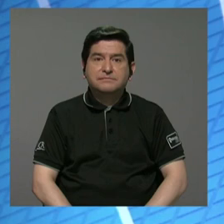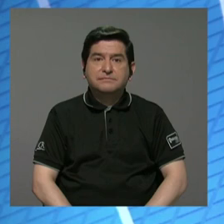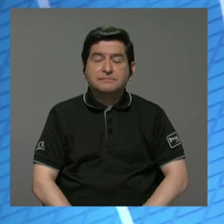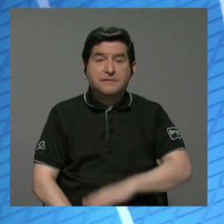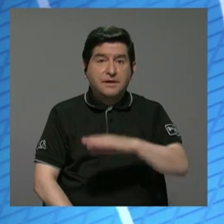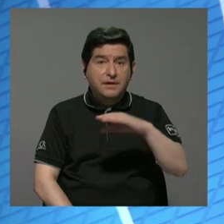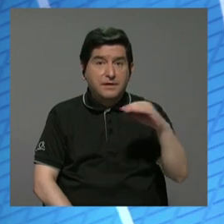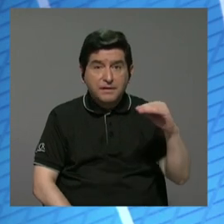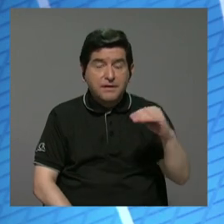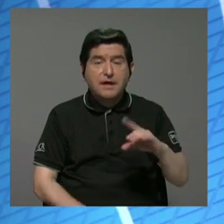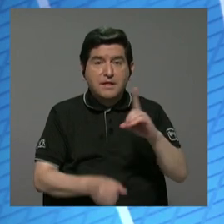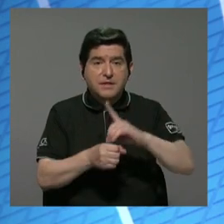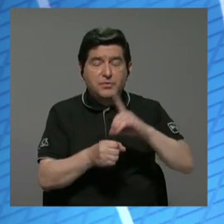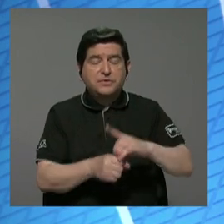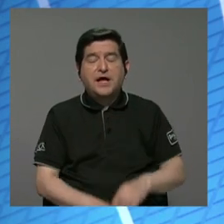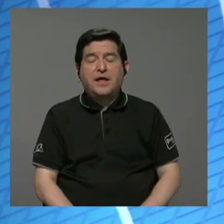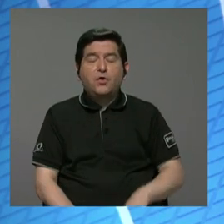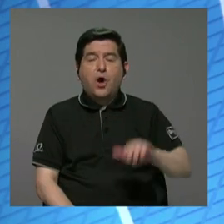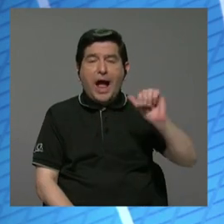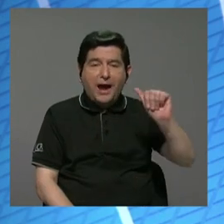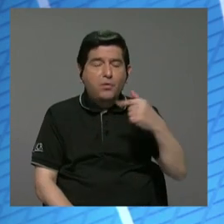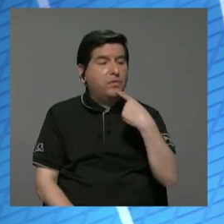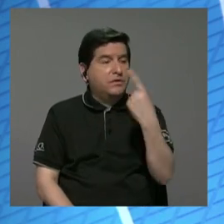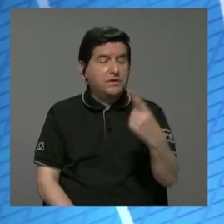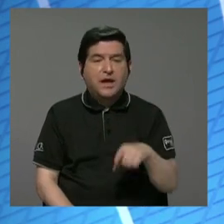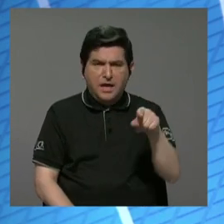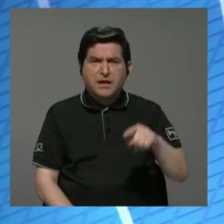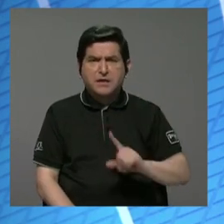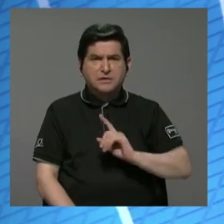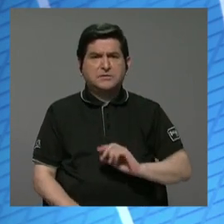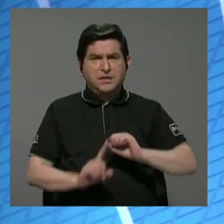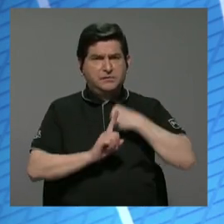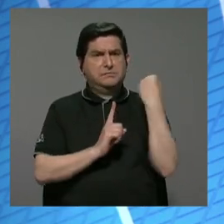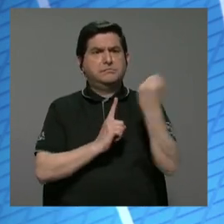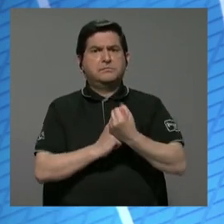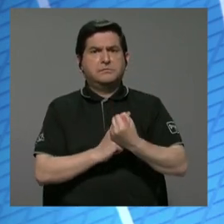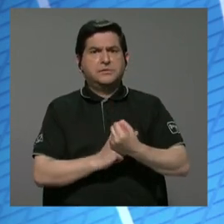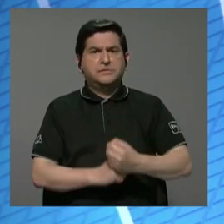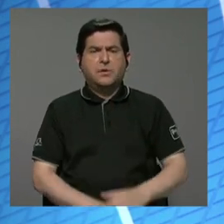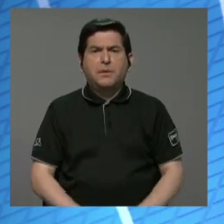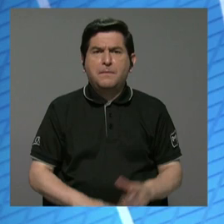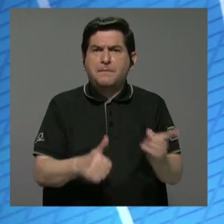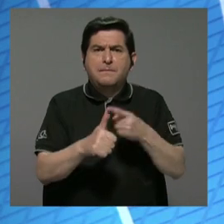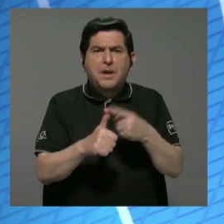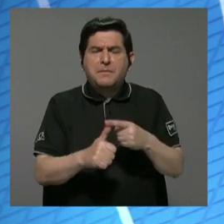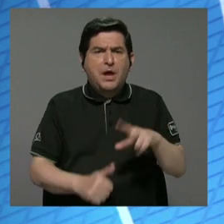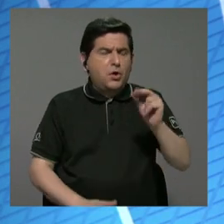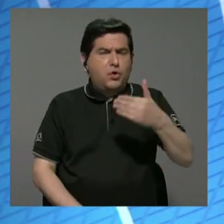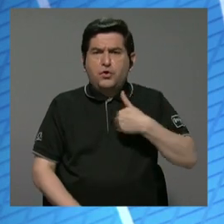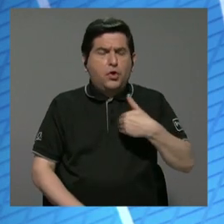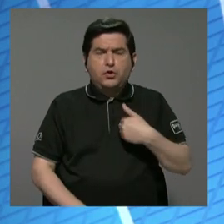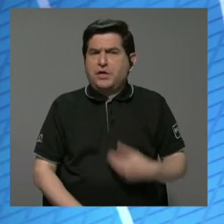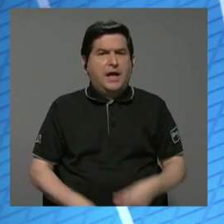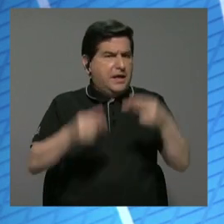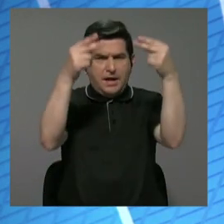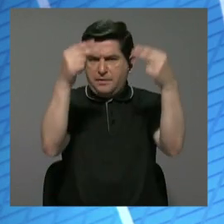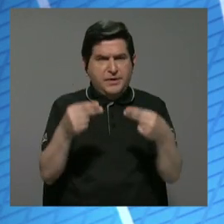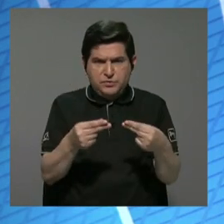lado también, entonces el diputado Cuña plantea que ante esas declaraciones, primero que no ha llegado el presupuesto y que en segundo